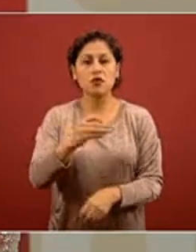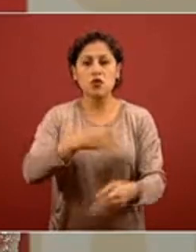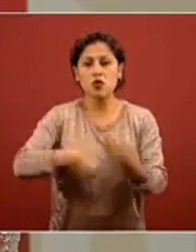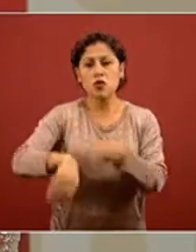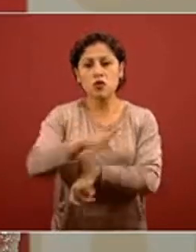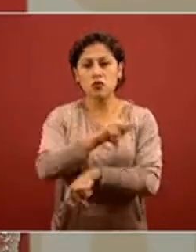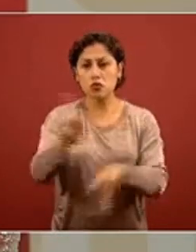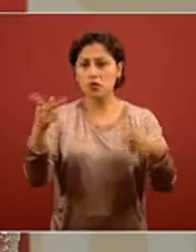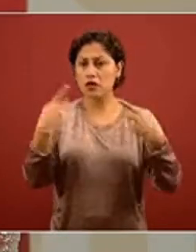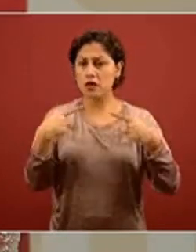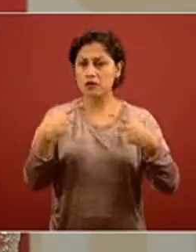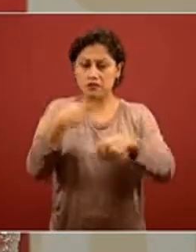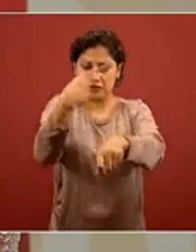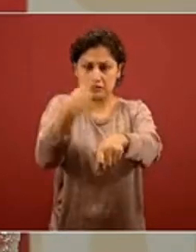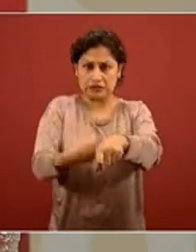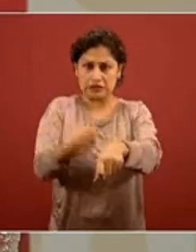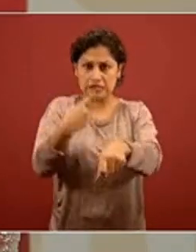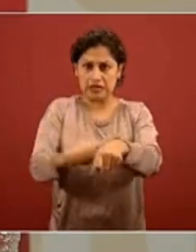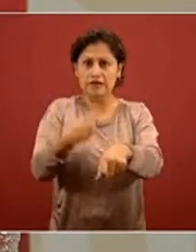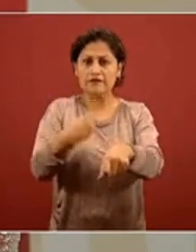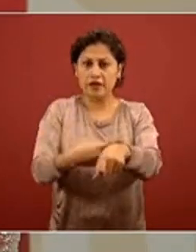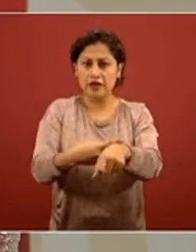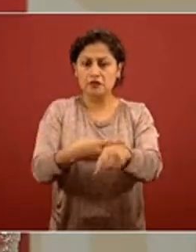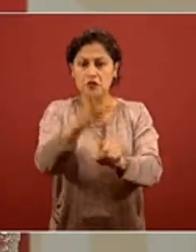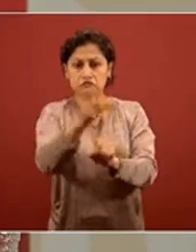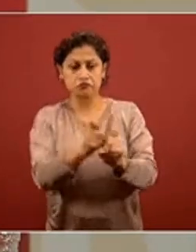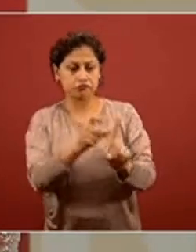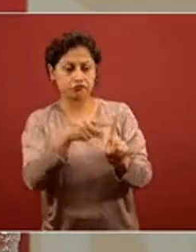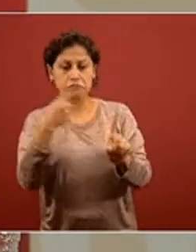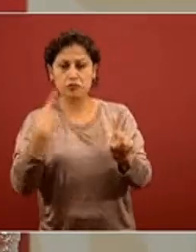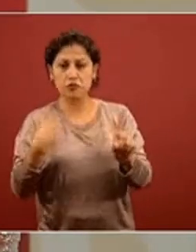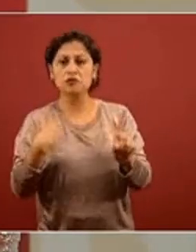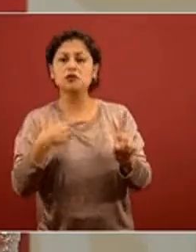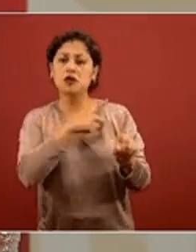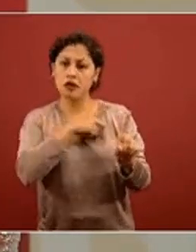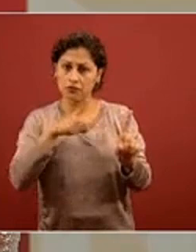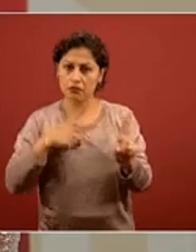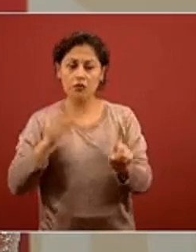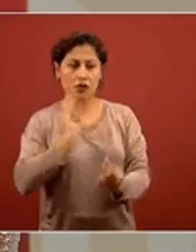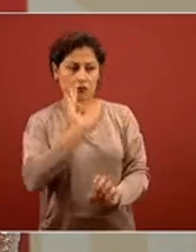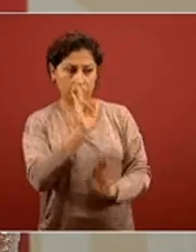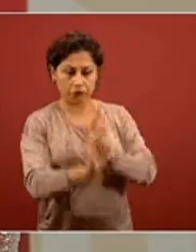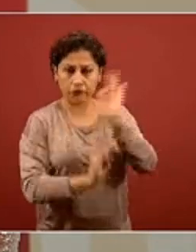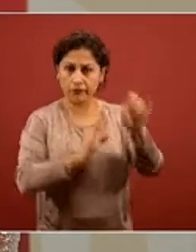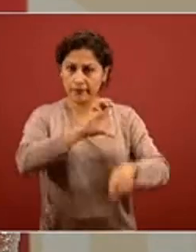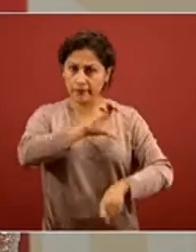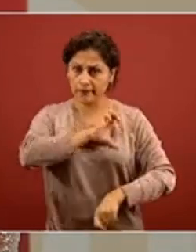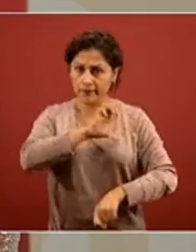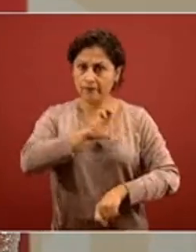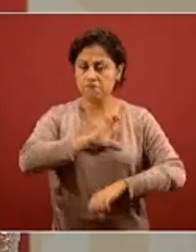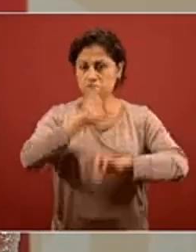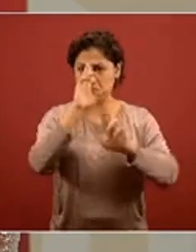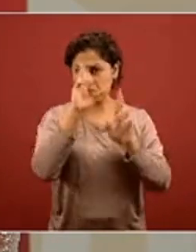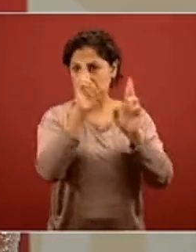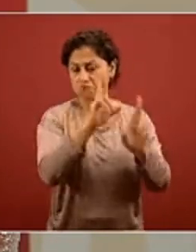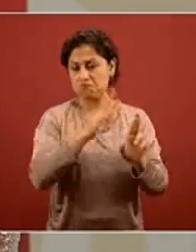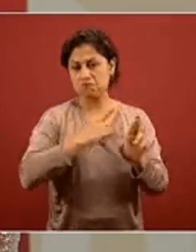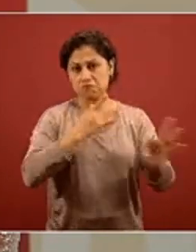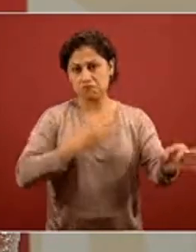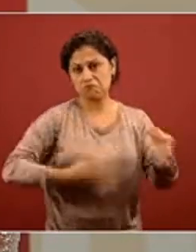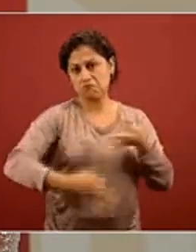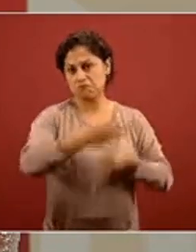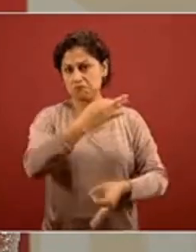derecho, merece ser tratada con respeto, con cariño, con compasión, con afecto, en una forma incluyente,